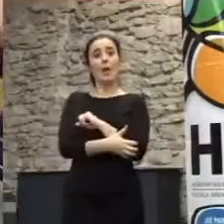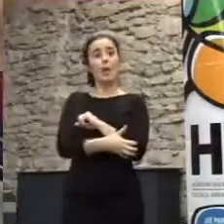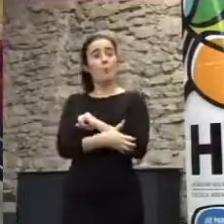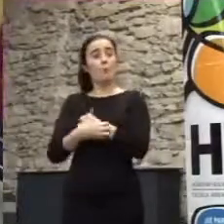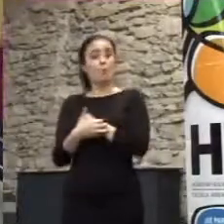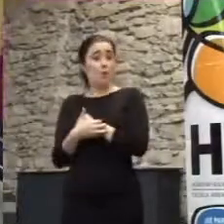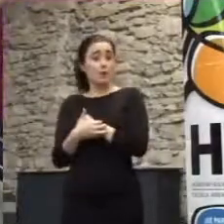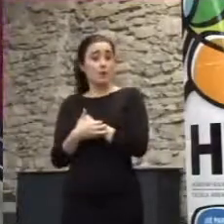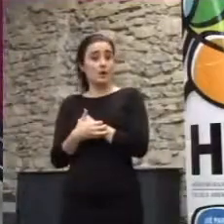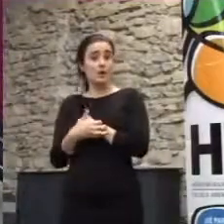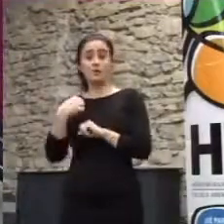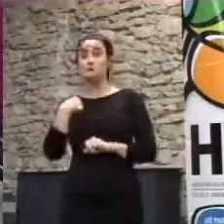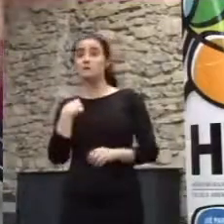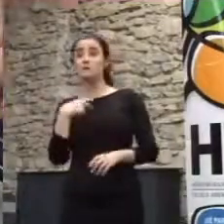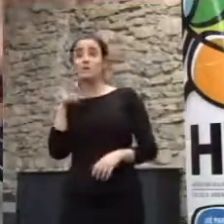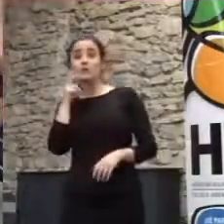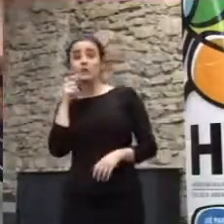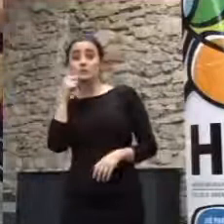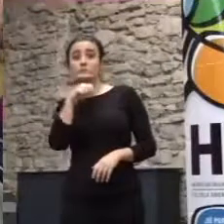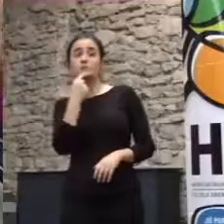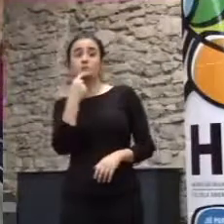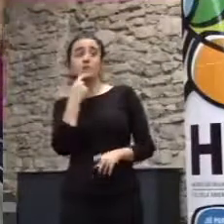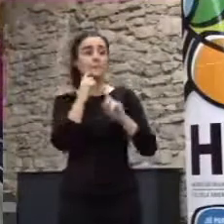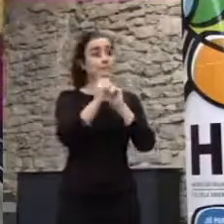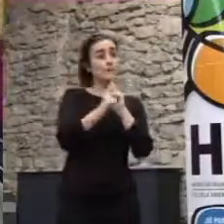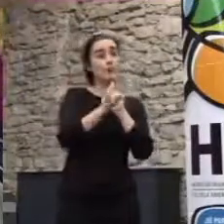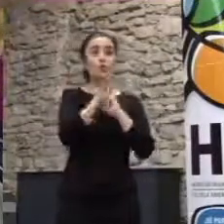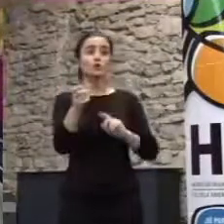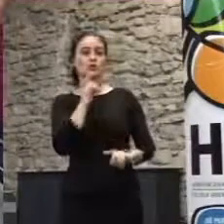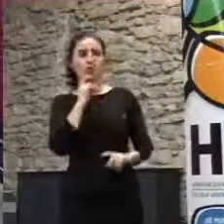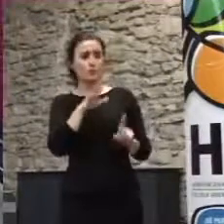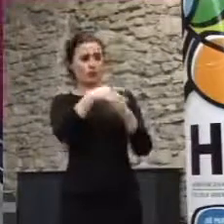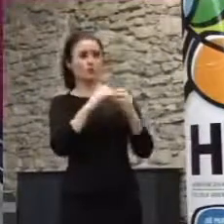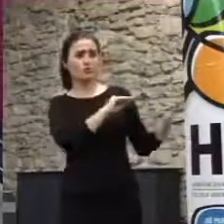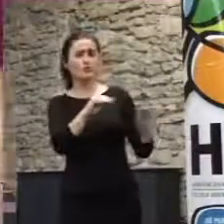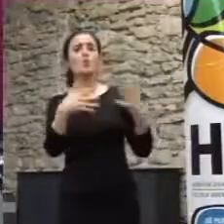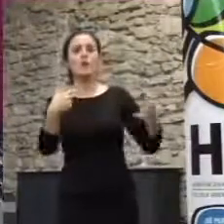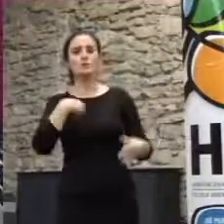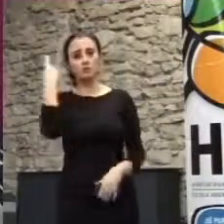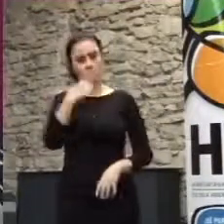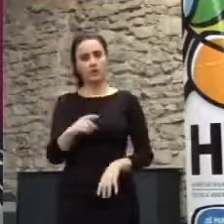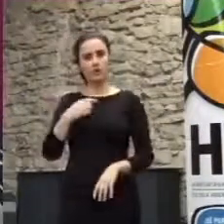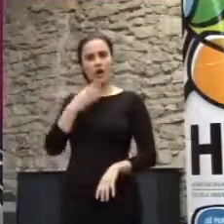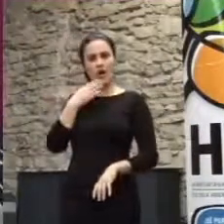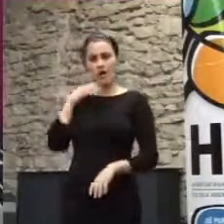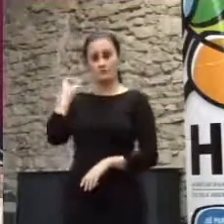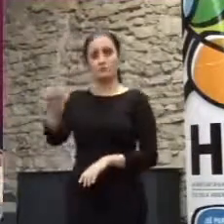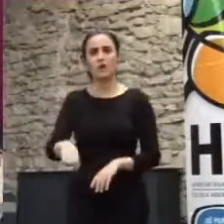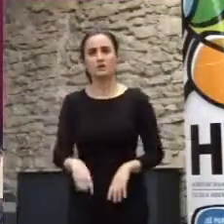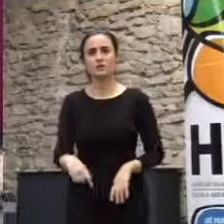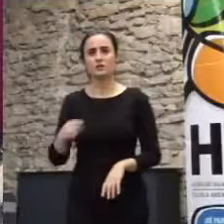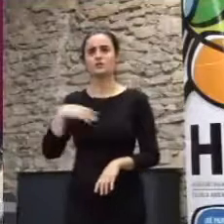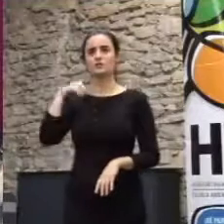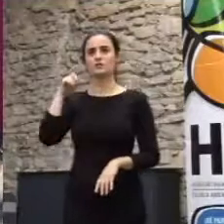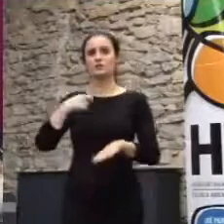que, aparte de Bilbao, Donosti, si ya sabemos todos cómo es Bilbao y Donosti, tengo muchos más años que vosotros. Por cierto, yo no trabajé en